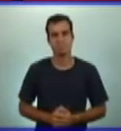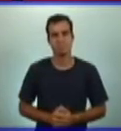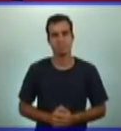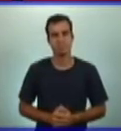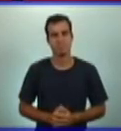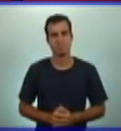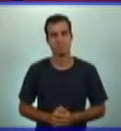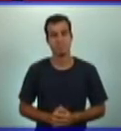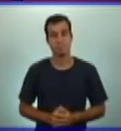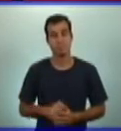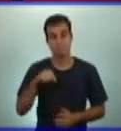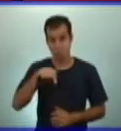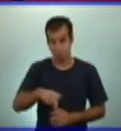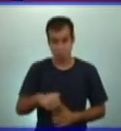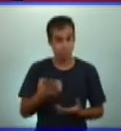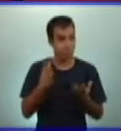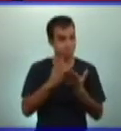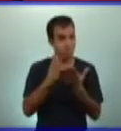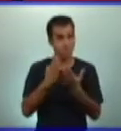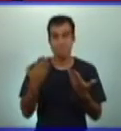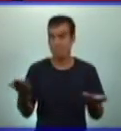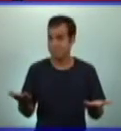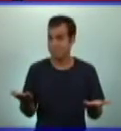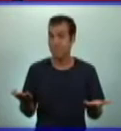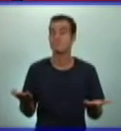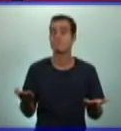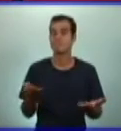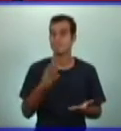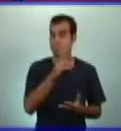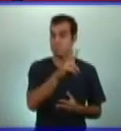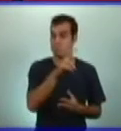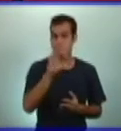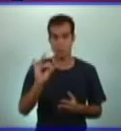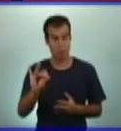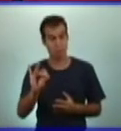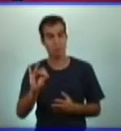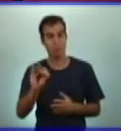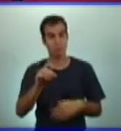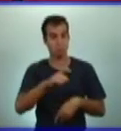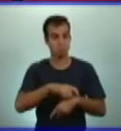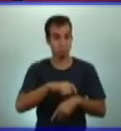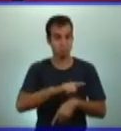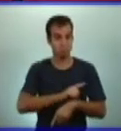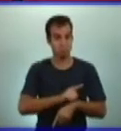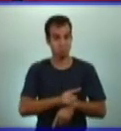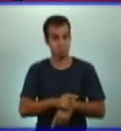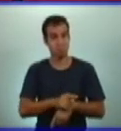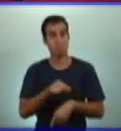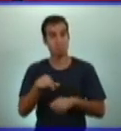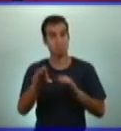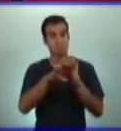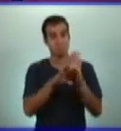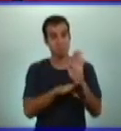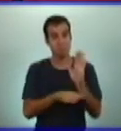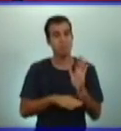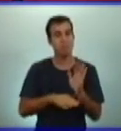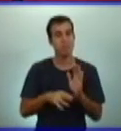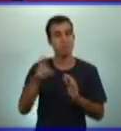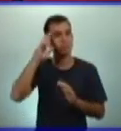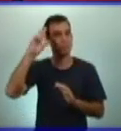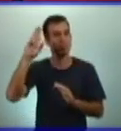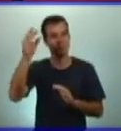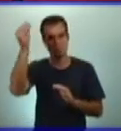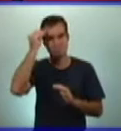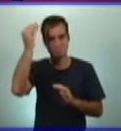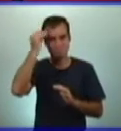tarde de hoy trataremos en los 27 minutos de nuestro programa de recordar lo aprendido en la adición